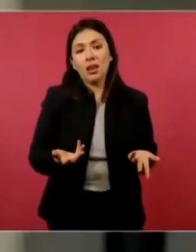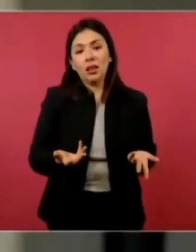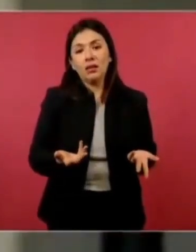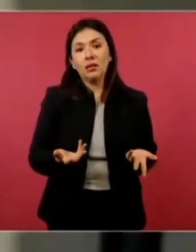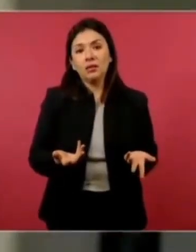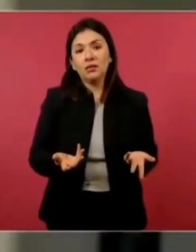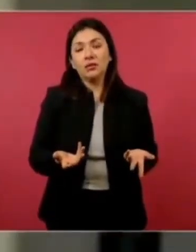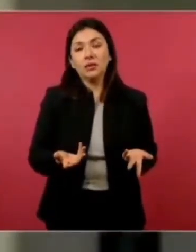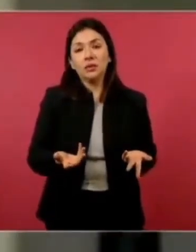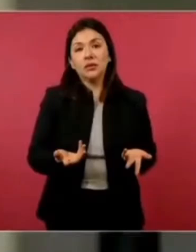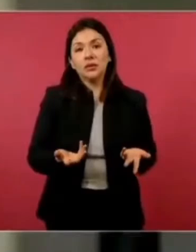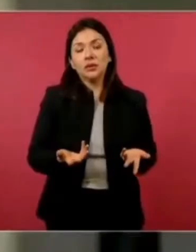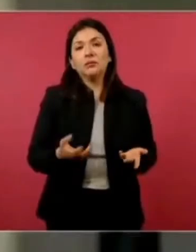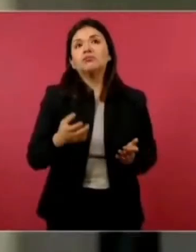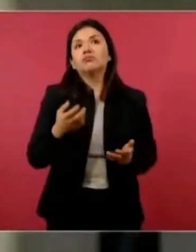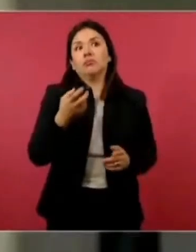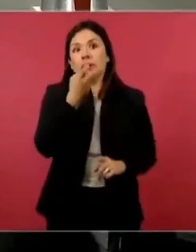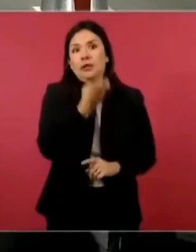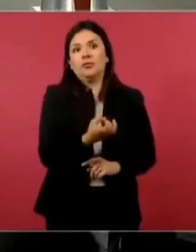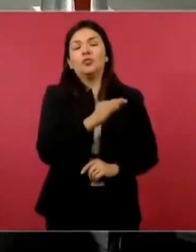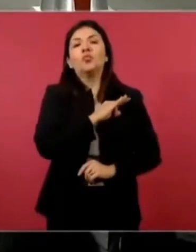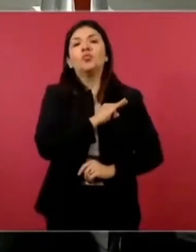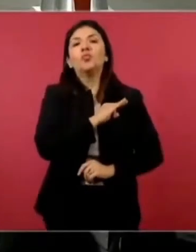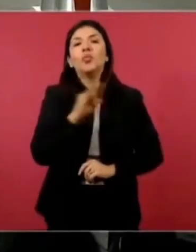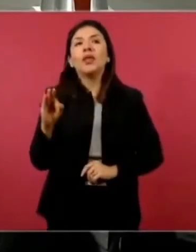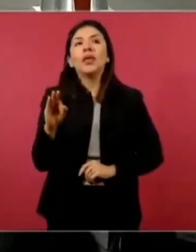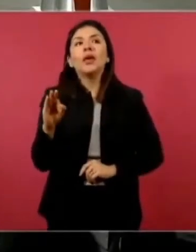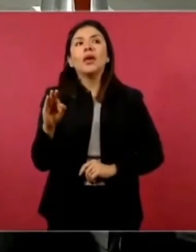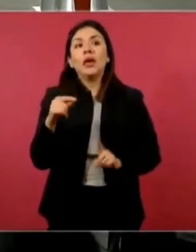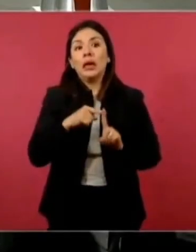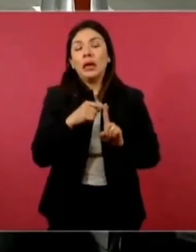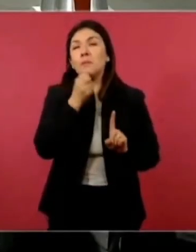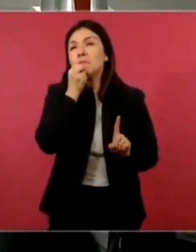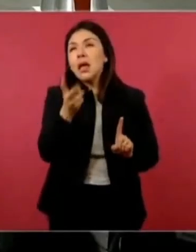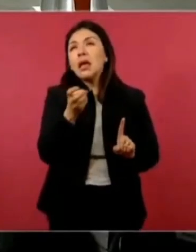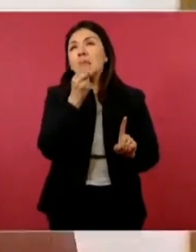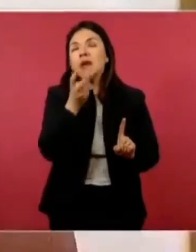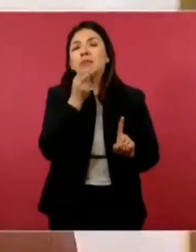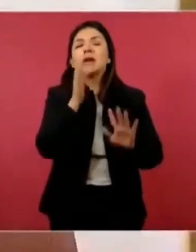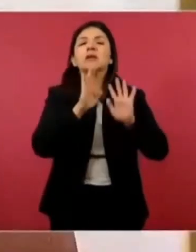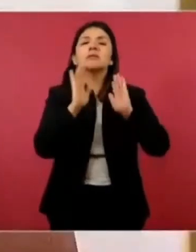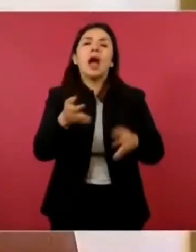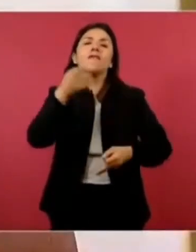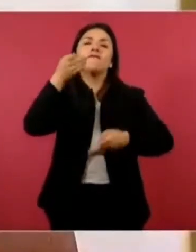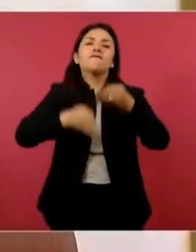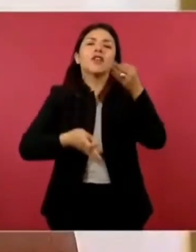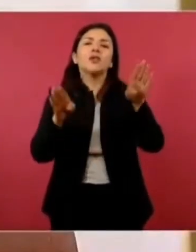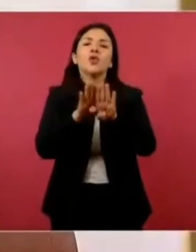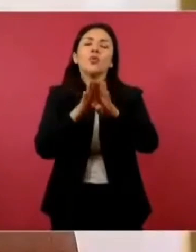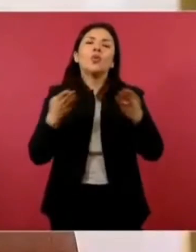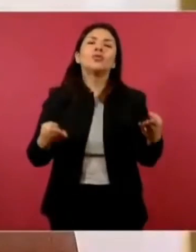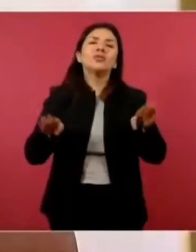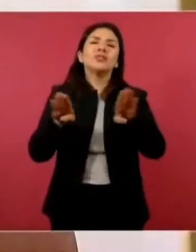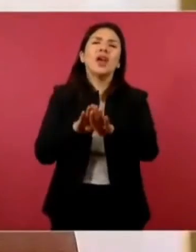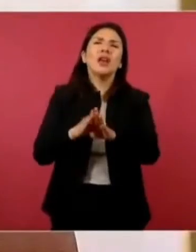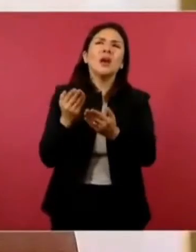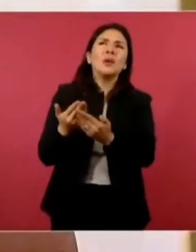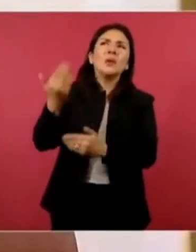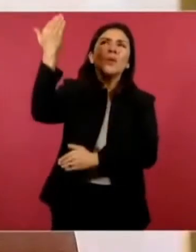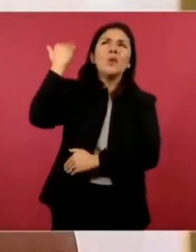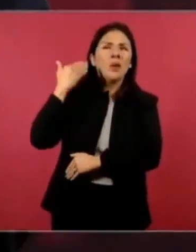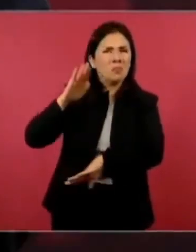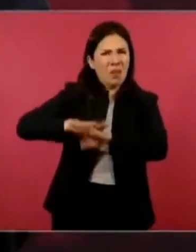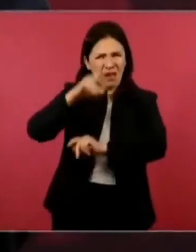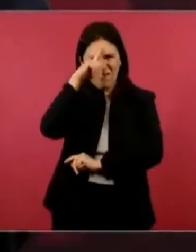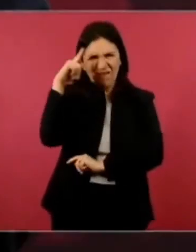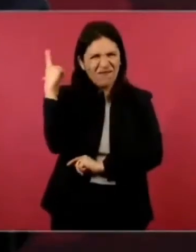este permitiría no que se cierre ese capítulo negro